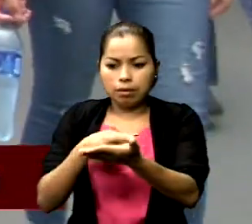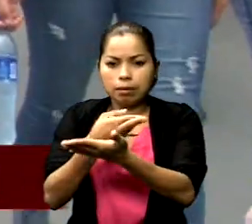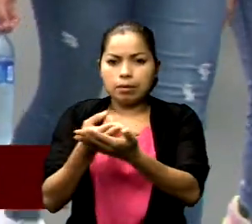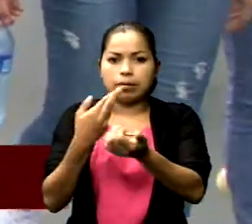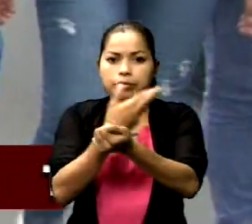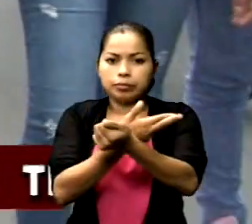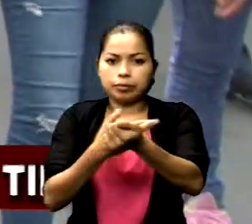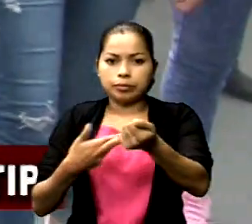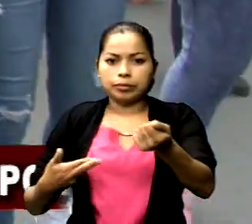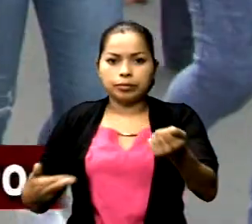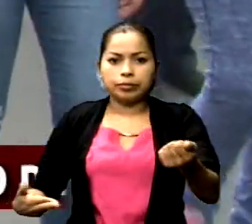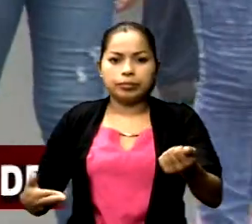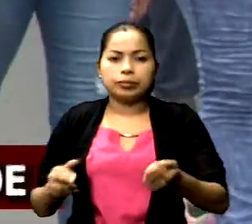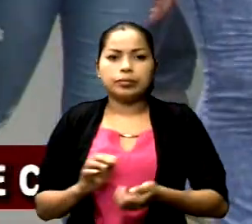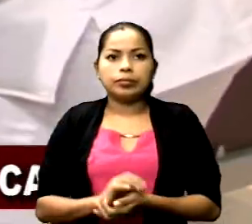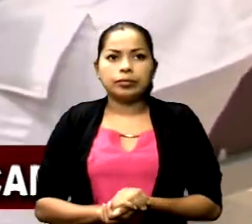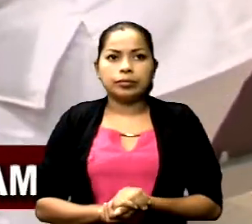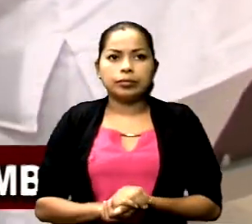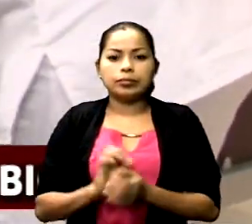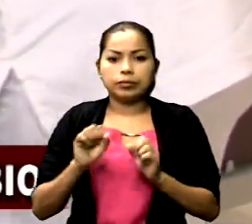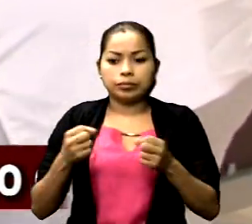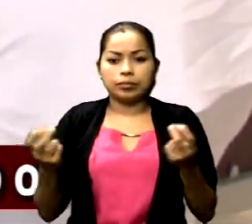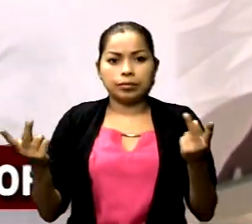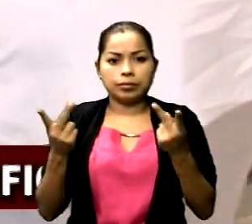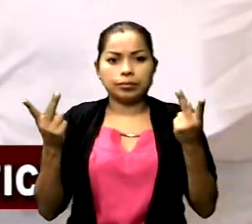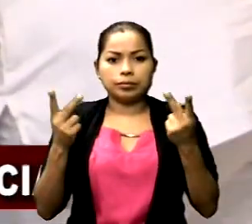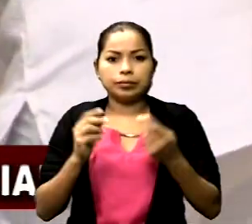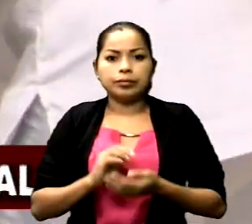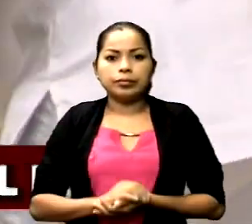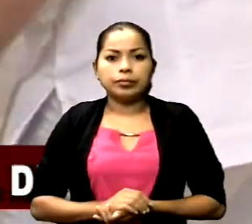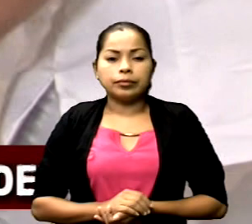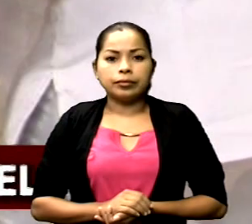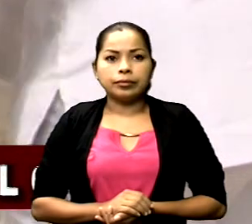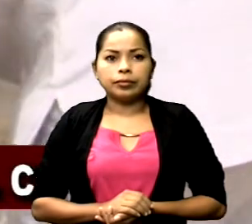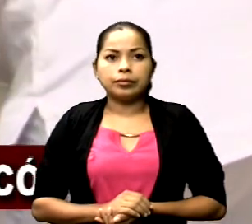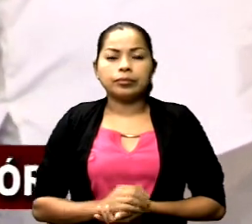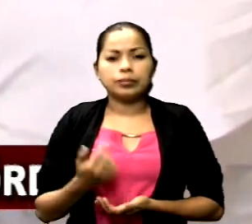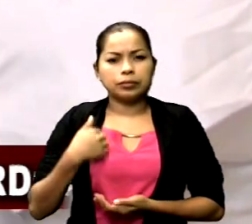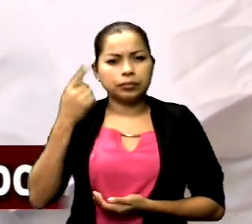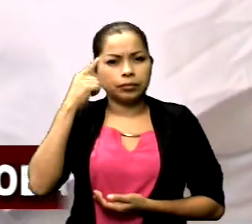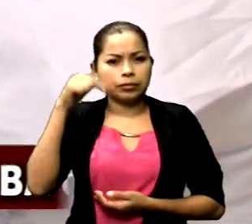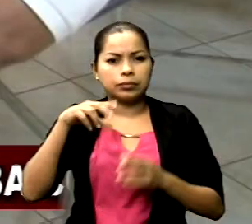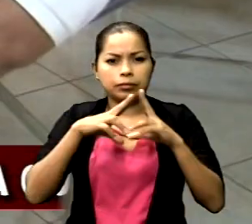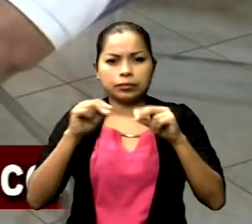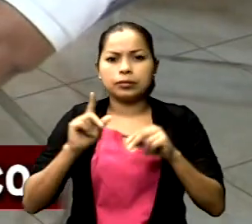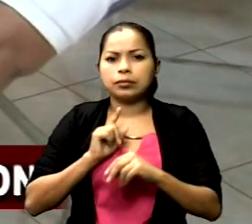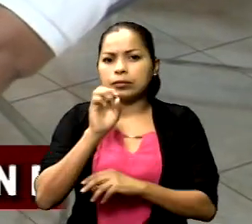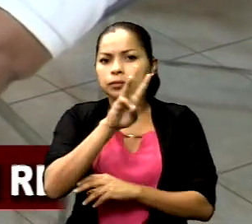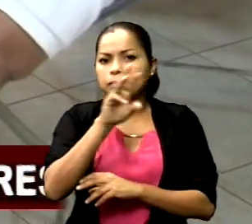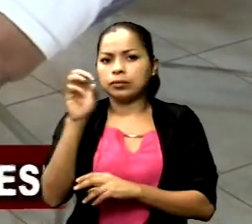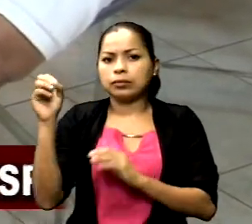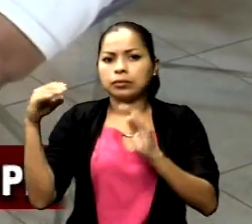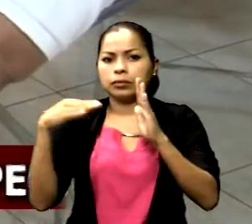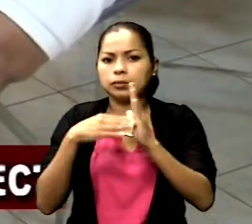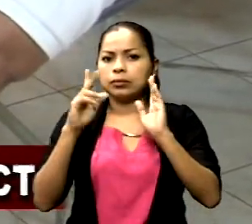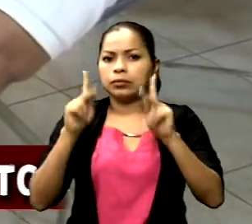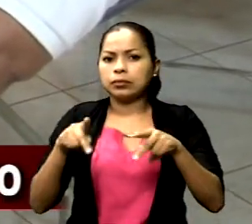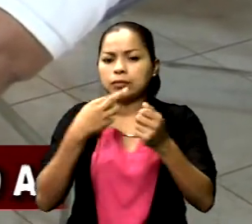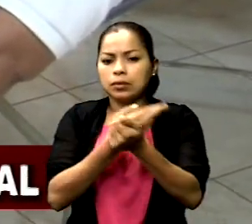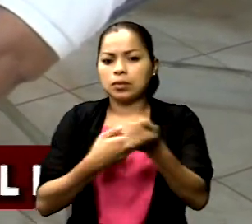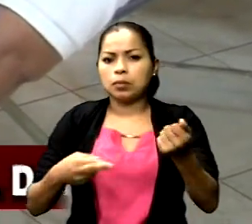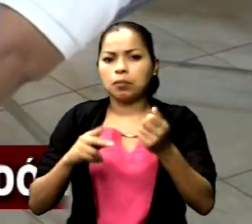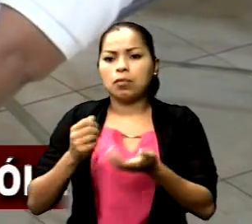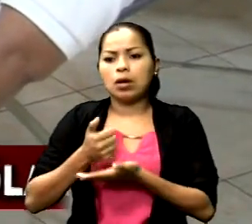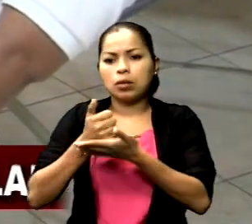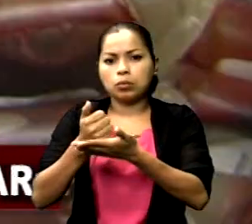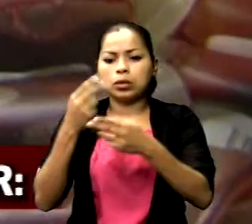sangre y pues con ello pues se pueden salvar muchas vidas. Se estima que en Nicaragua existen unos 300.000 donantes voluntarios